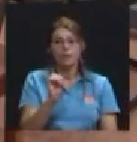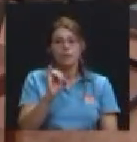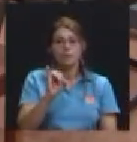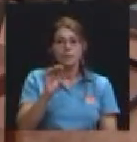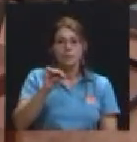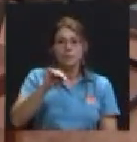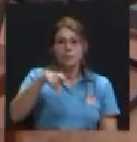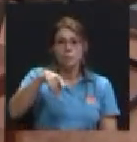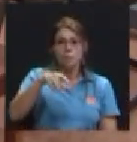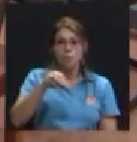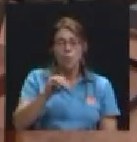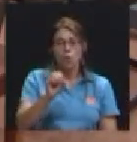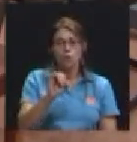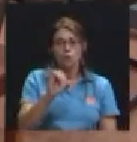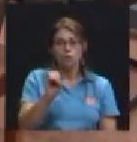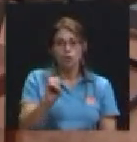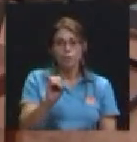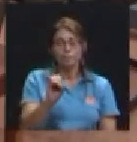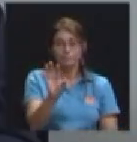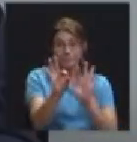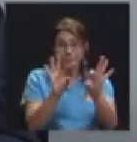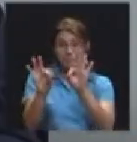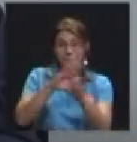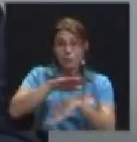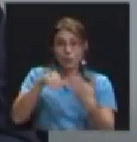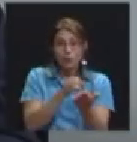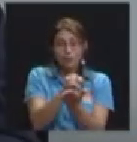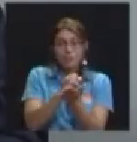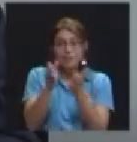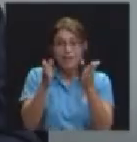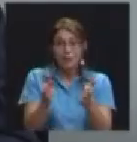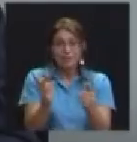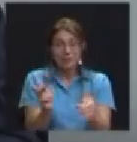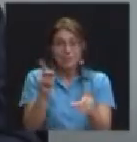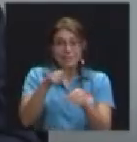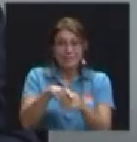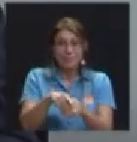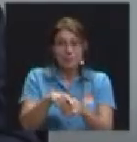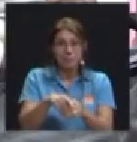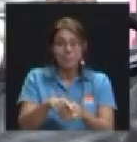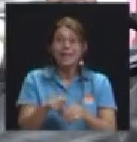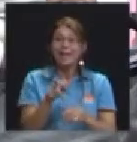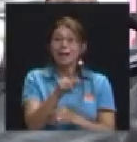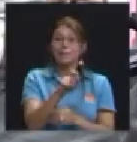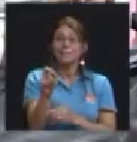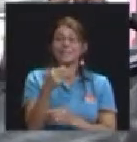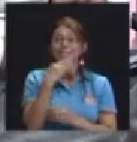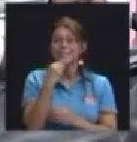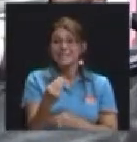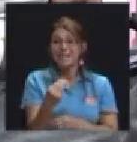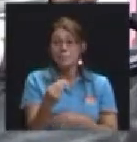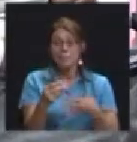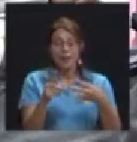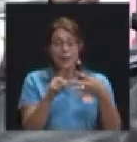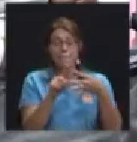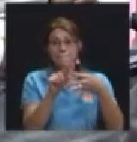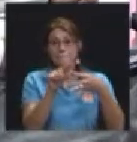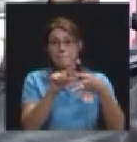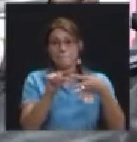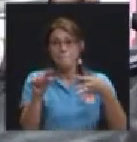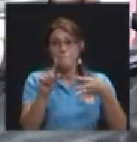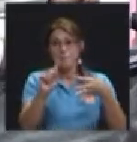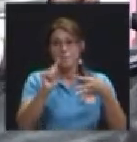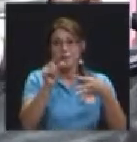que participen. Sería en la primera semana de diciembre que se presentarían las ponencias, pero sí estamos haciendo